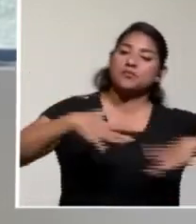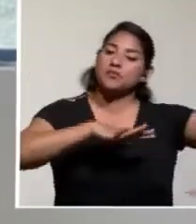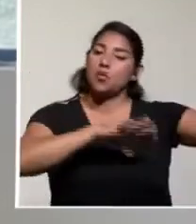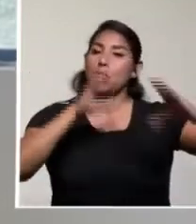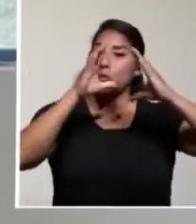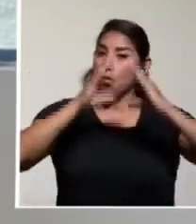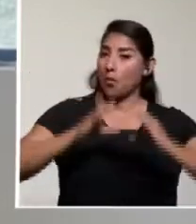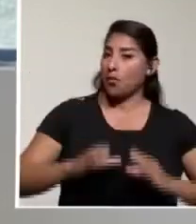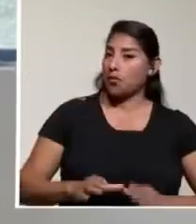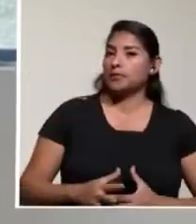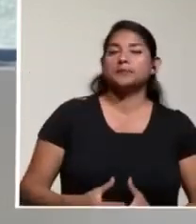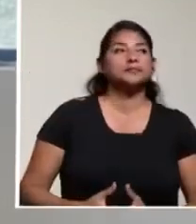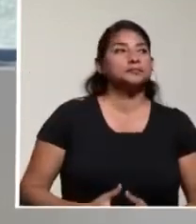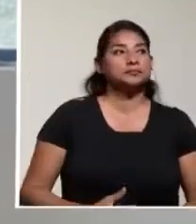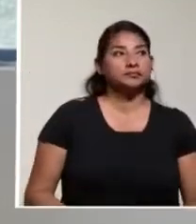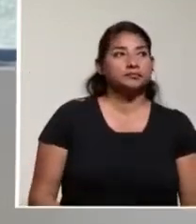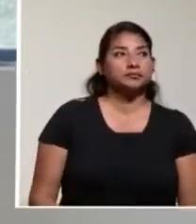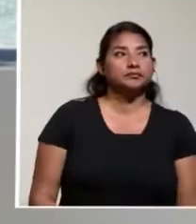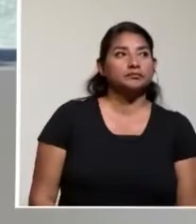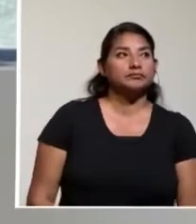cuerpo.